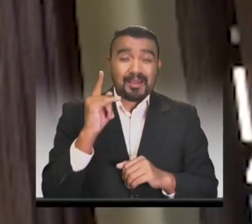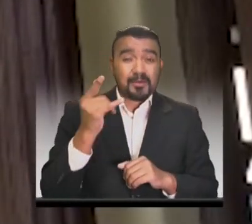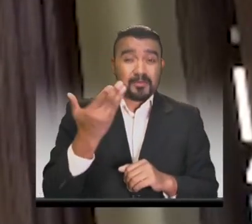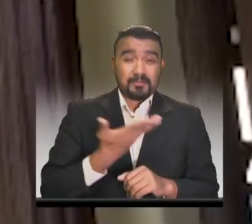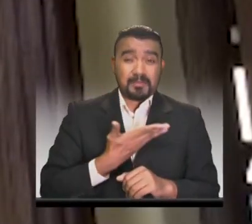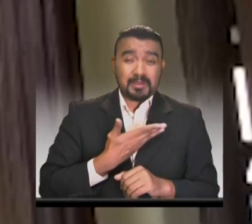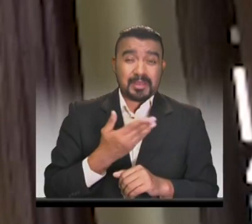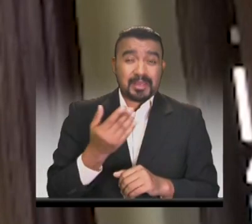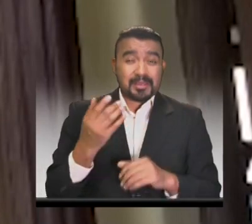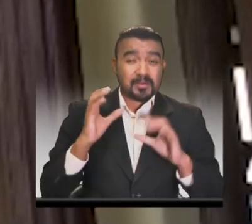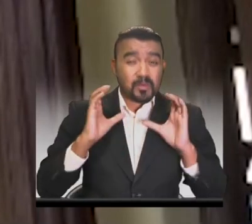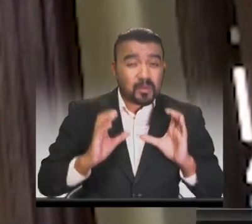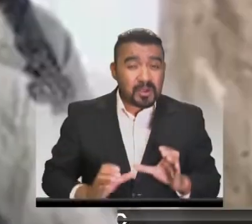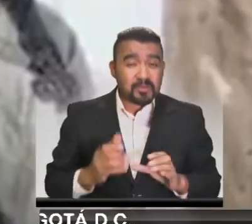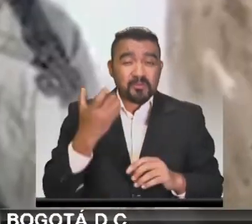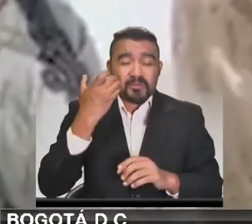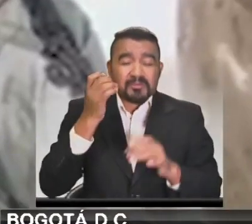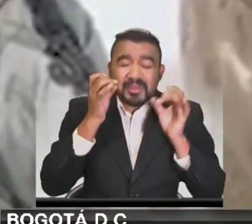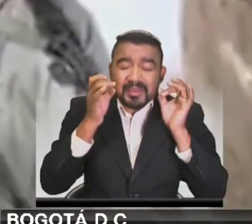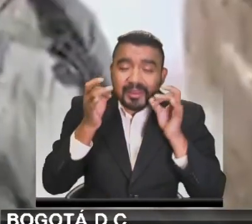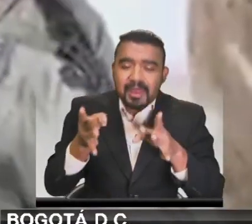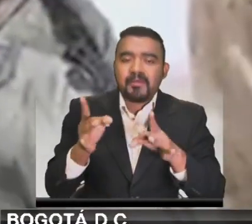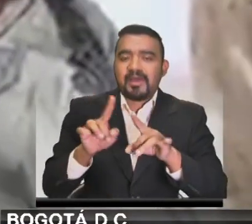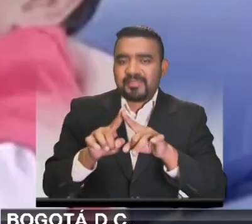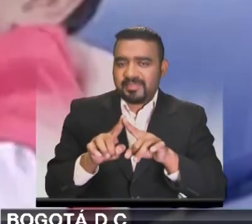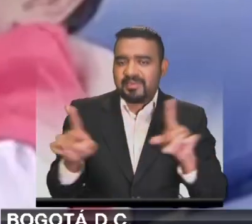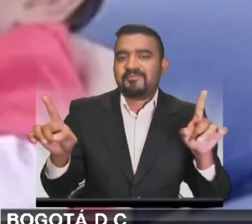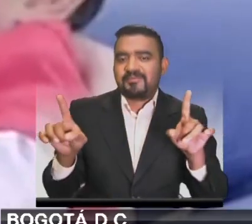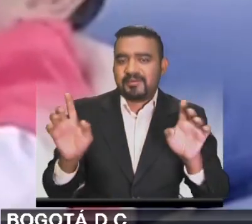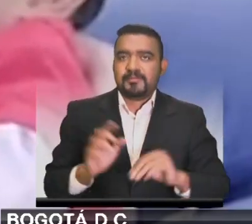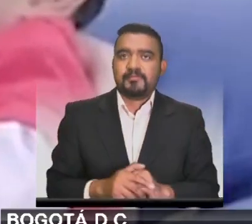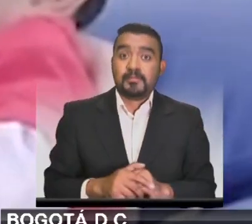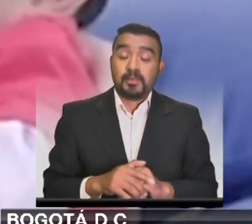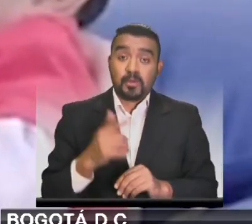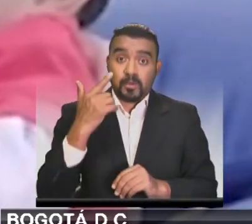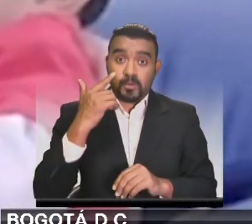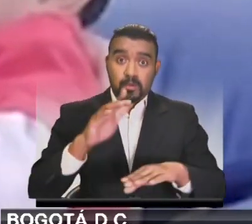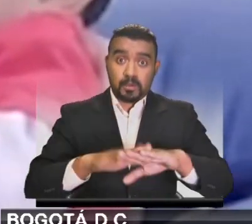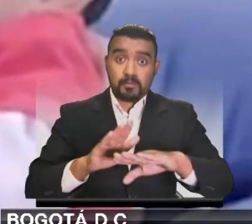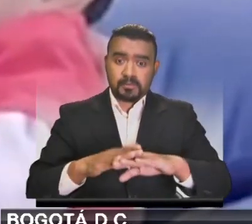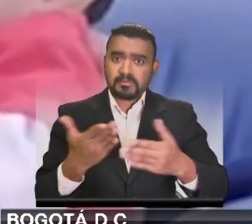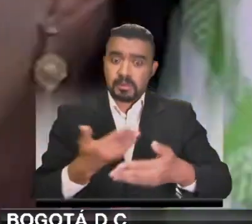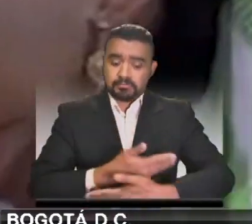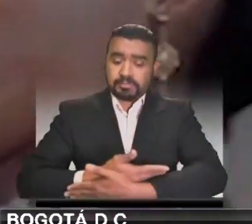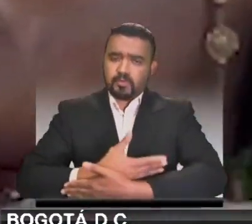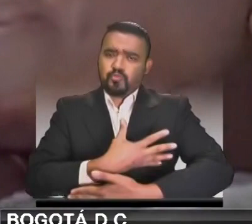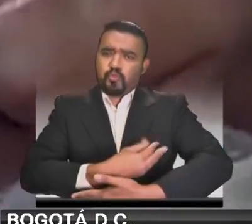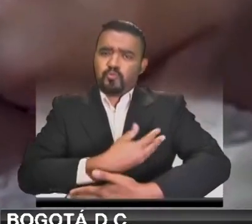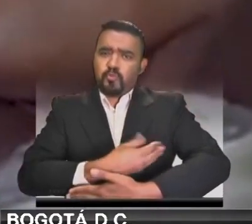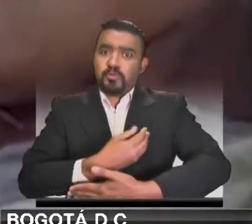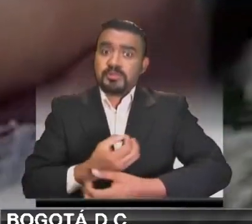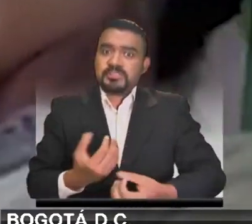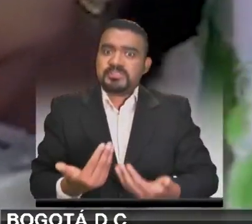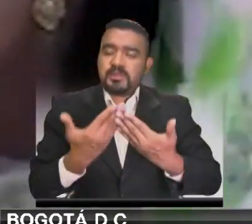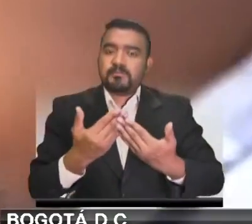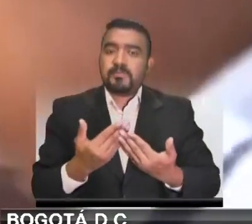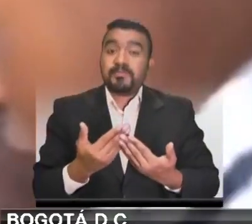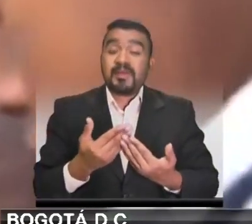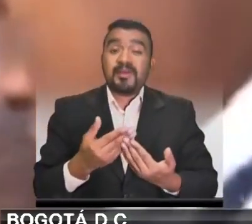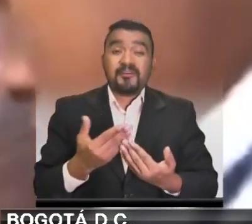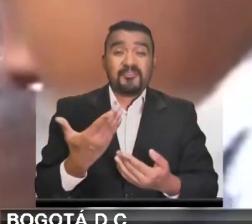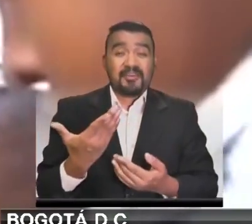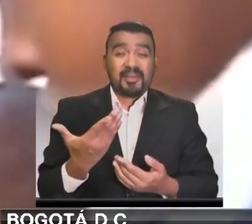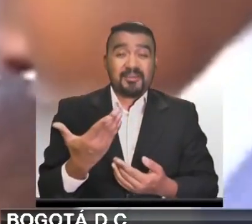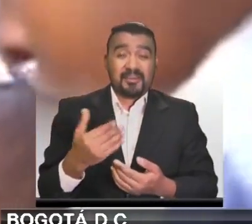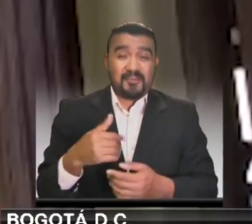persona sana se la dé al bebé. Interrumpir la lactancia puede ser un riesgo porque a través de la leche materna se transmiten los anticuerpos y se mejora la respuesta